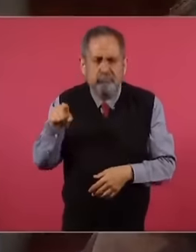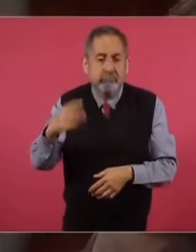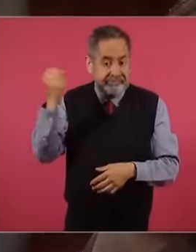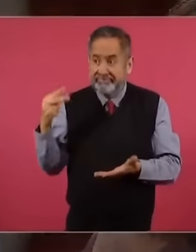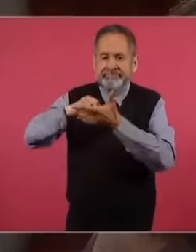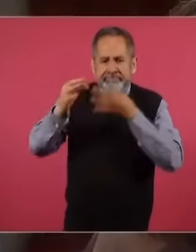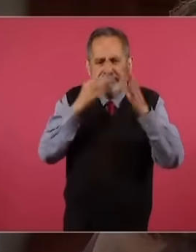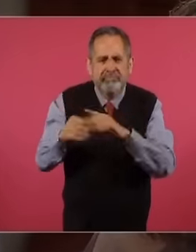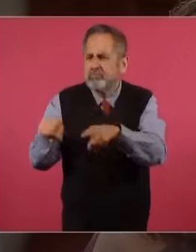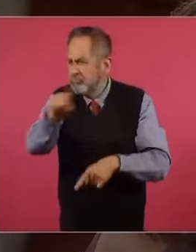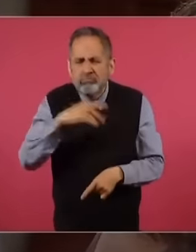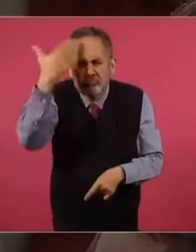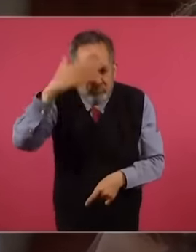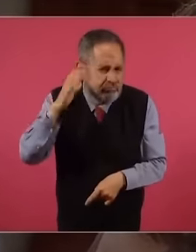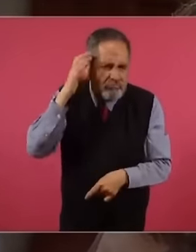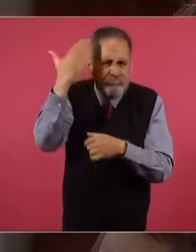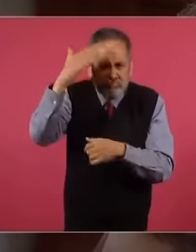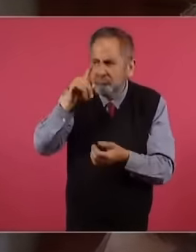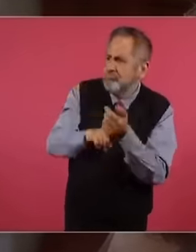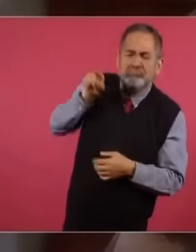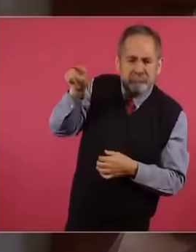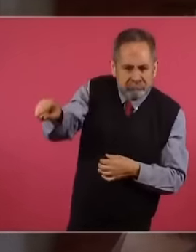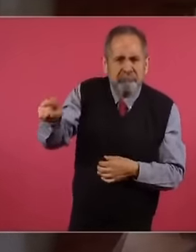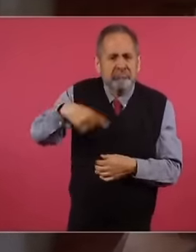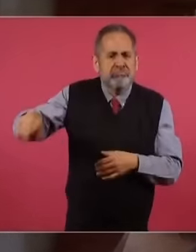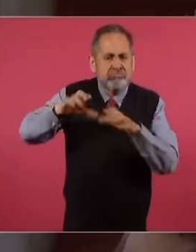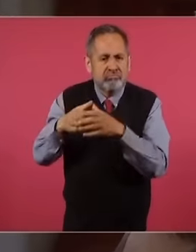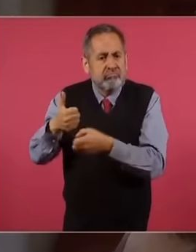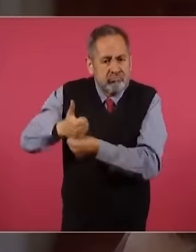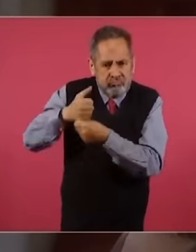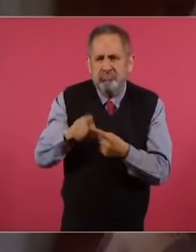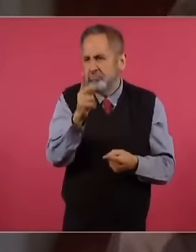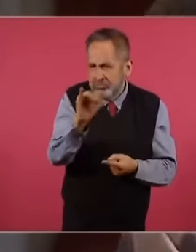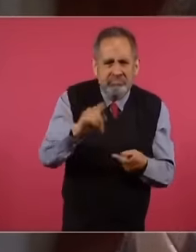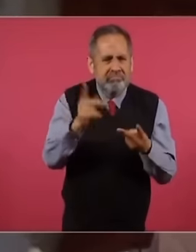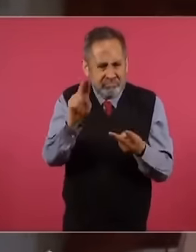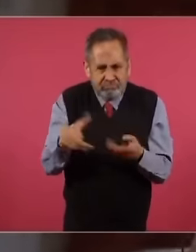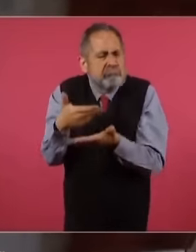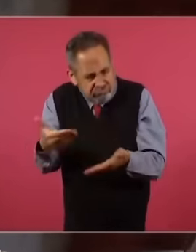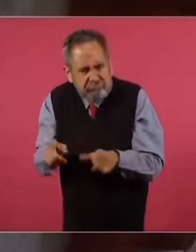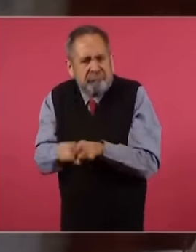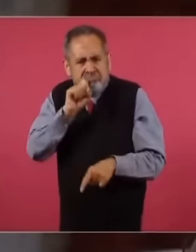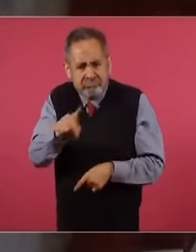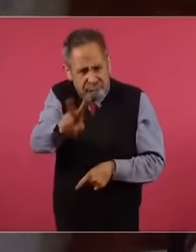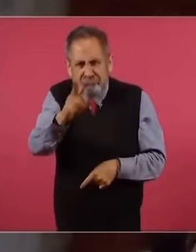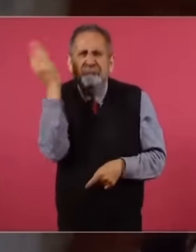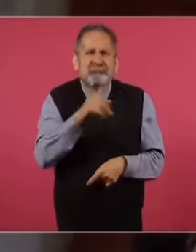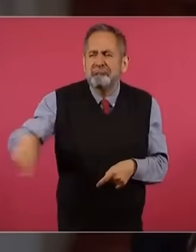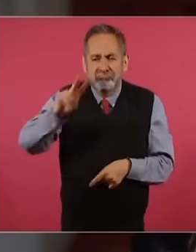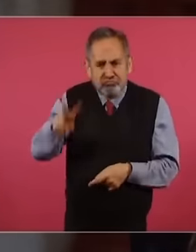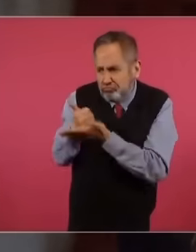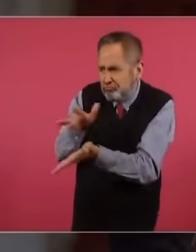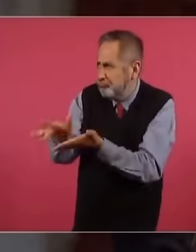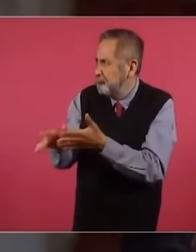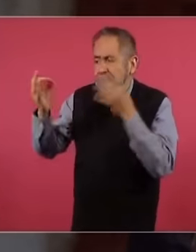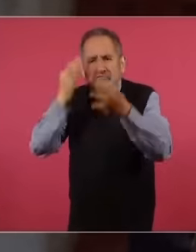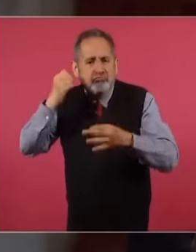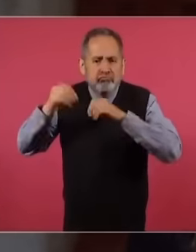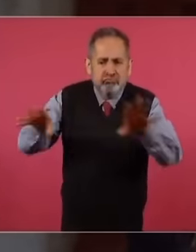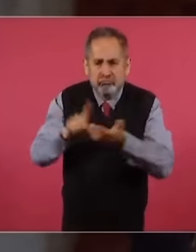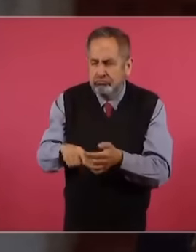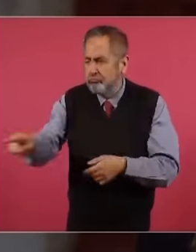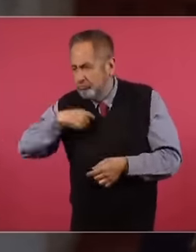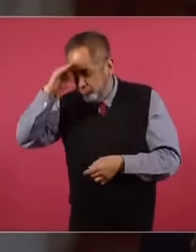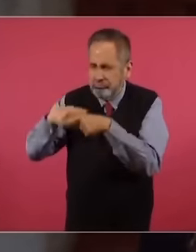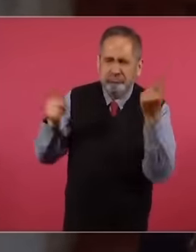en el foro lo decía. Sí. Oye, ¿ustedes qué saben de lo que sufren, lo que han sufrido del poder, del PRI, del PAN y de ahora? Porque es falso, presidente, que se permita, que se dé el derecho